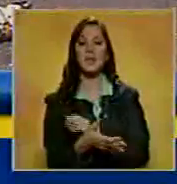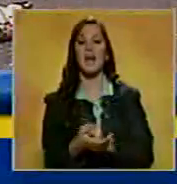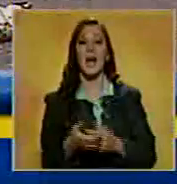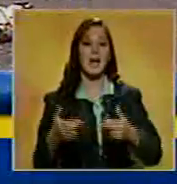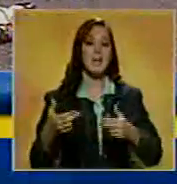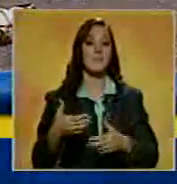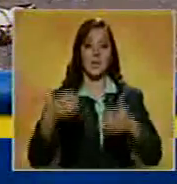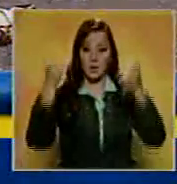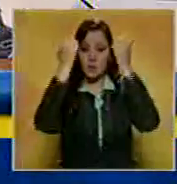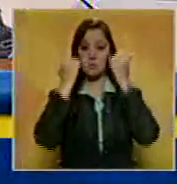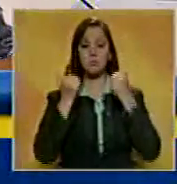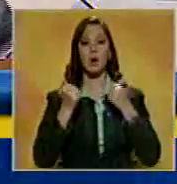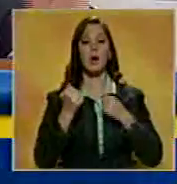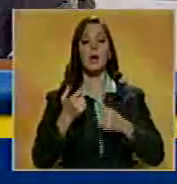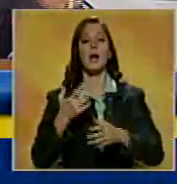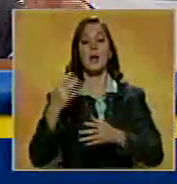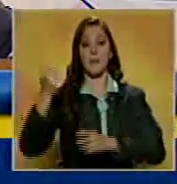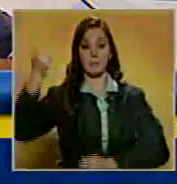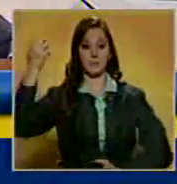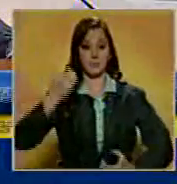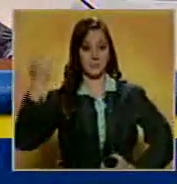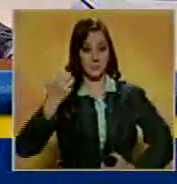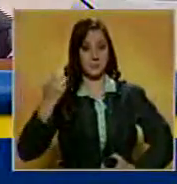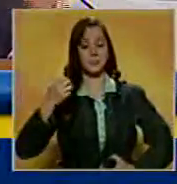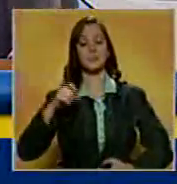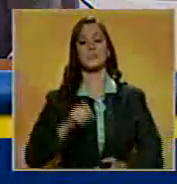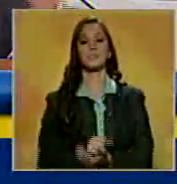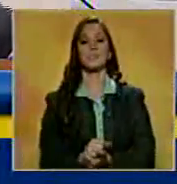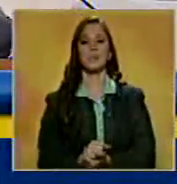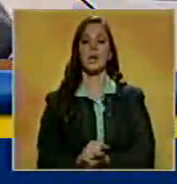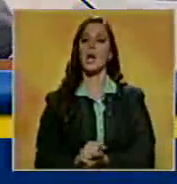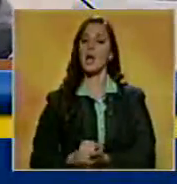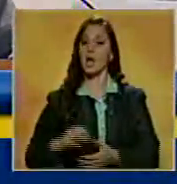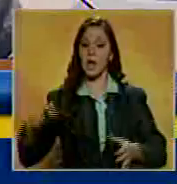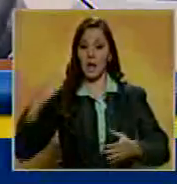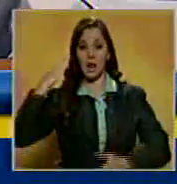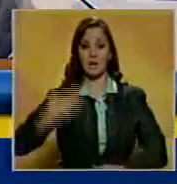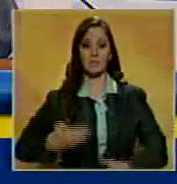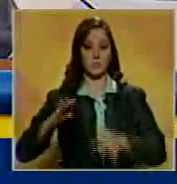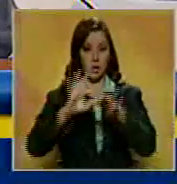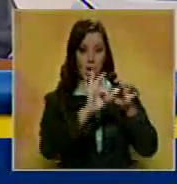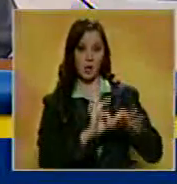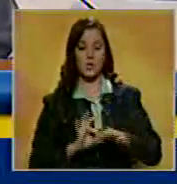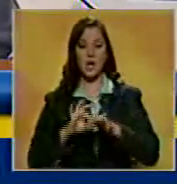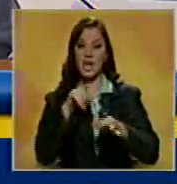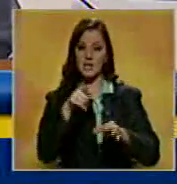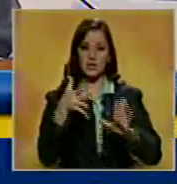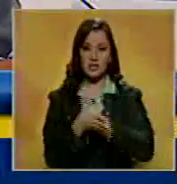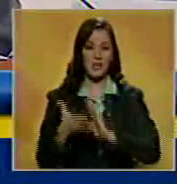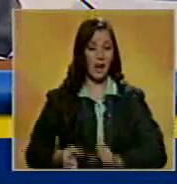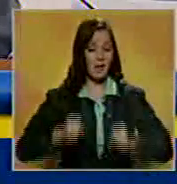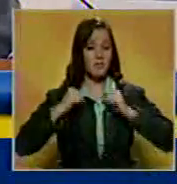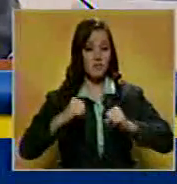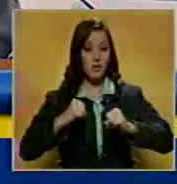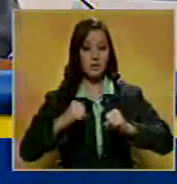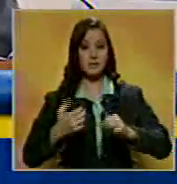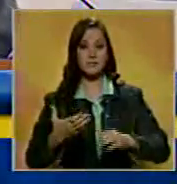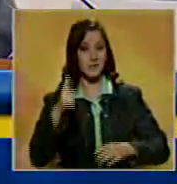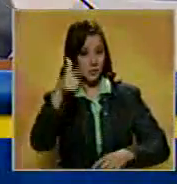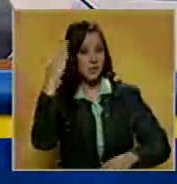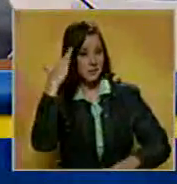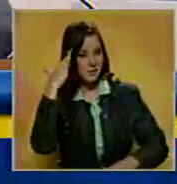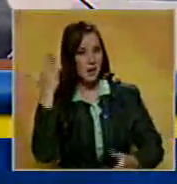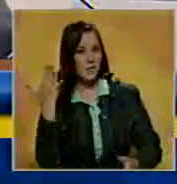armada y no armada. En la unión cívico-militar está una de las mayores fortalezas. ¿Y saben qué?